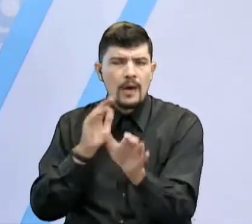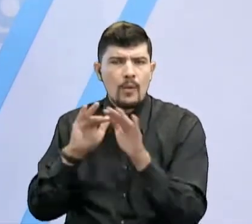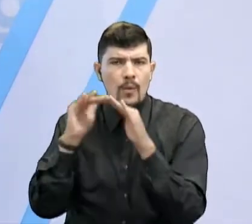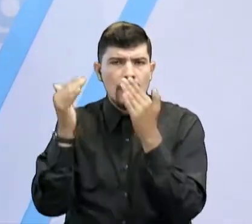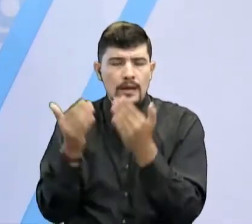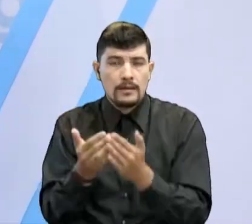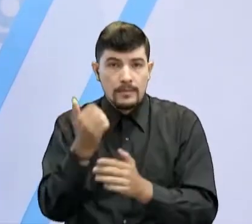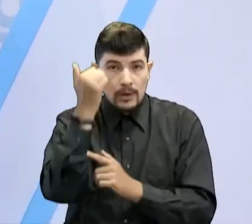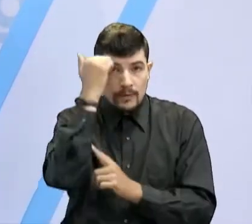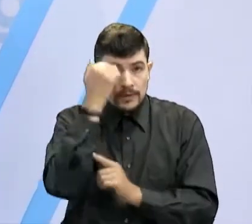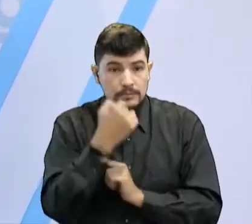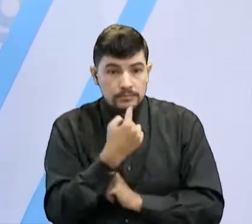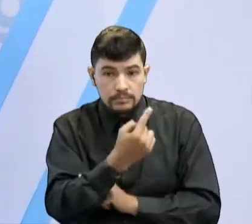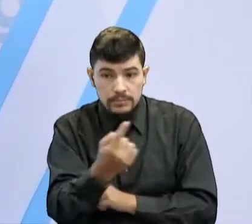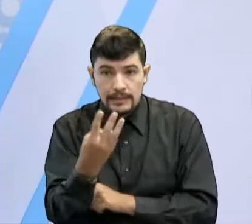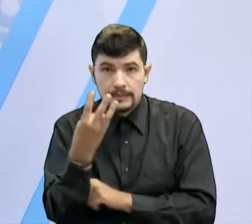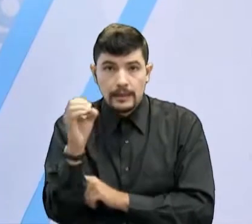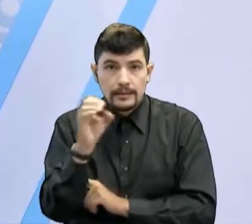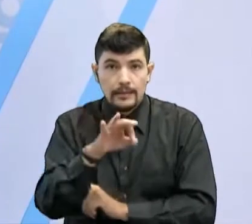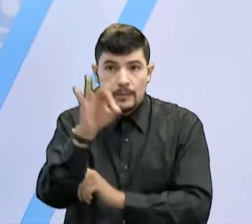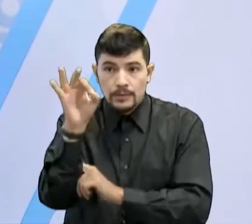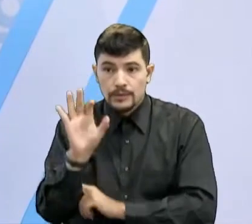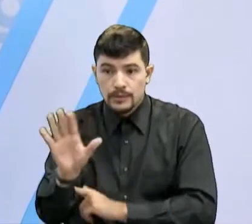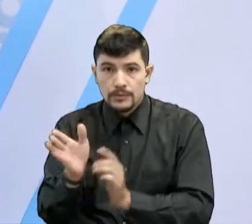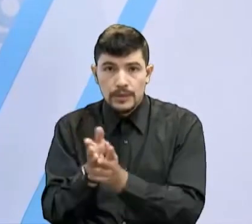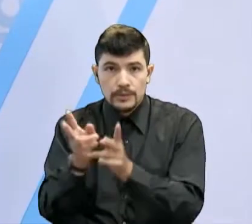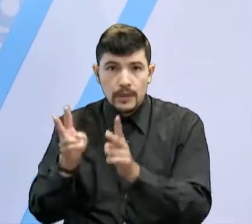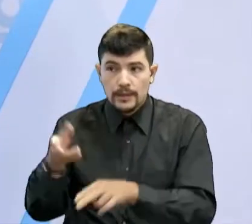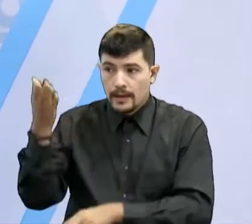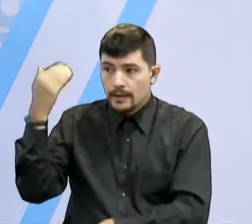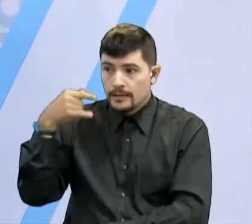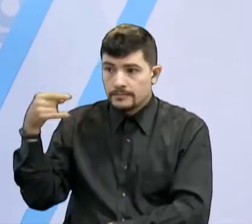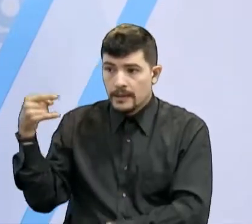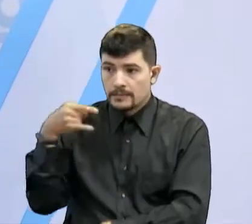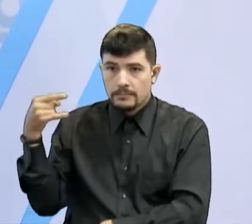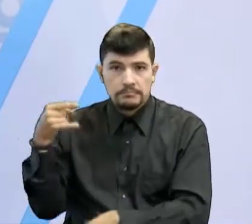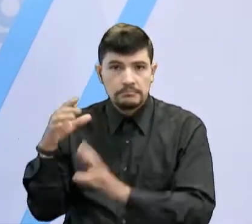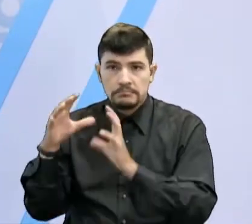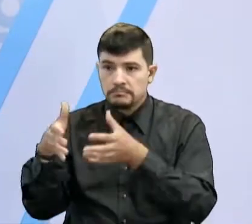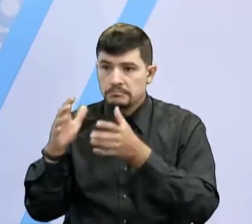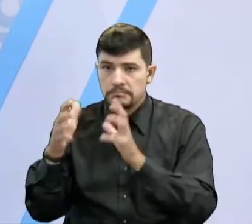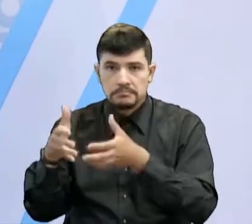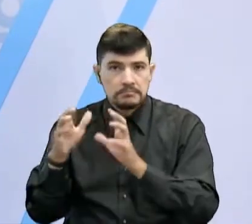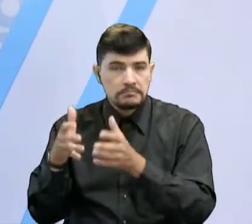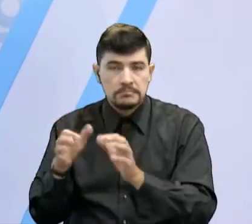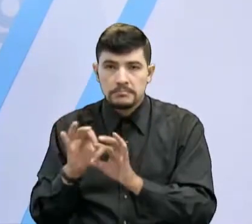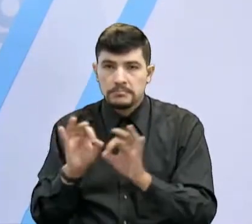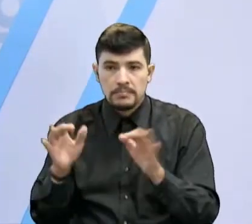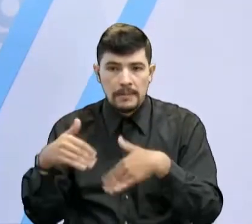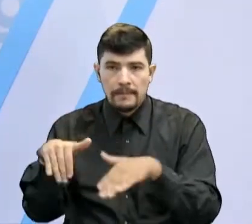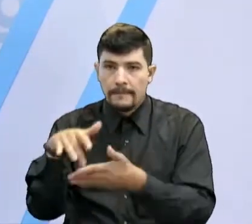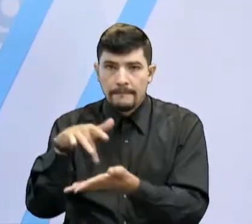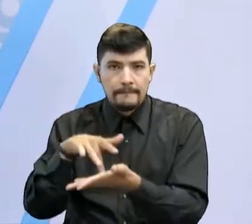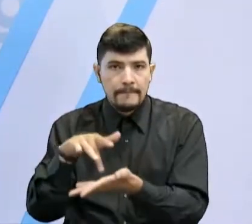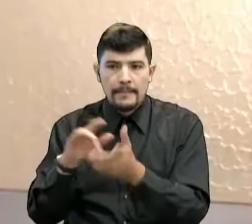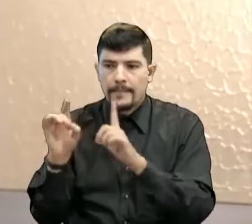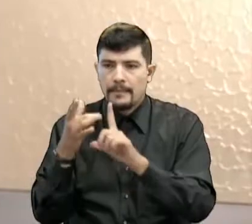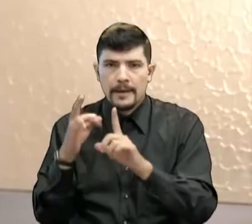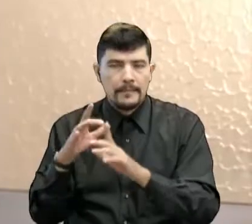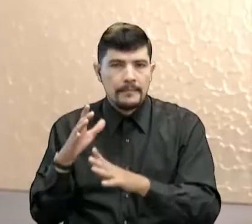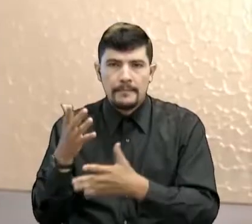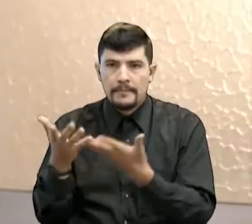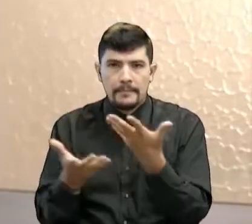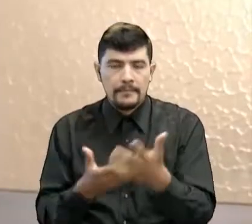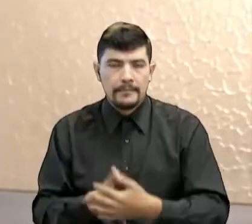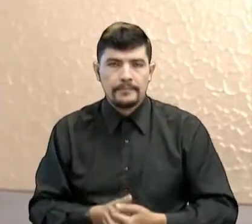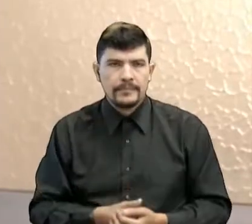del 30% de los alumnos dejaron de asistir a sus clases que reciben a través de diferentes plataformas digitales. Para